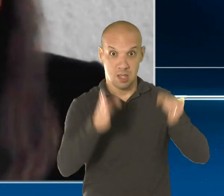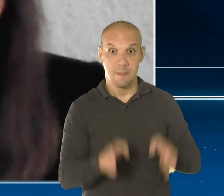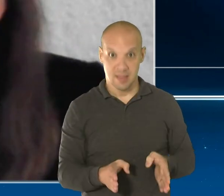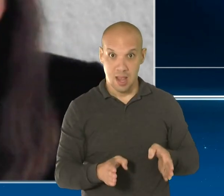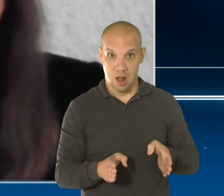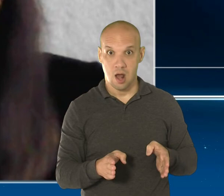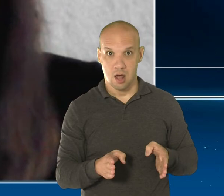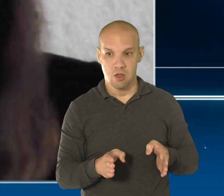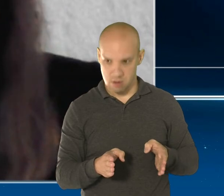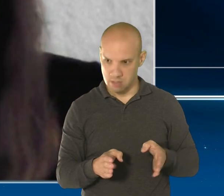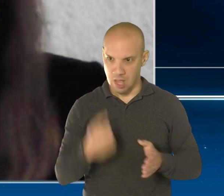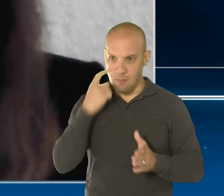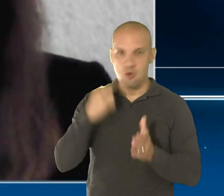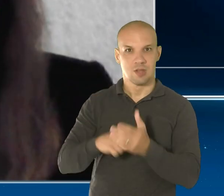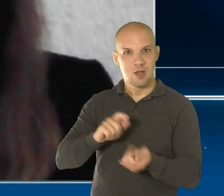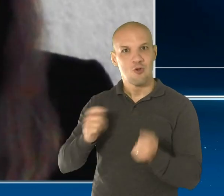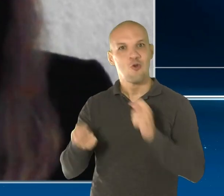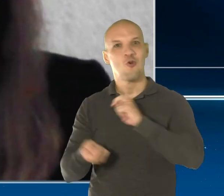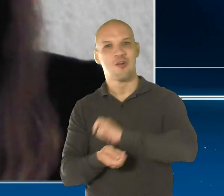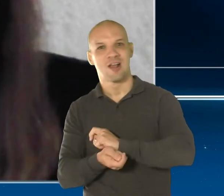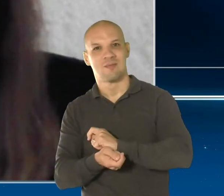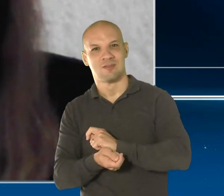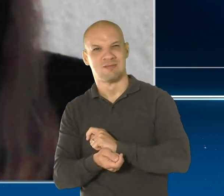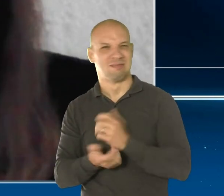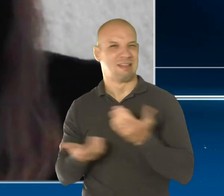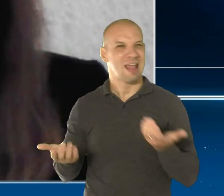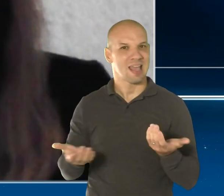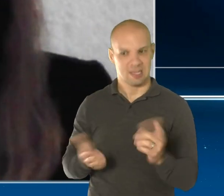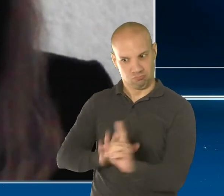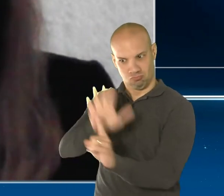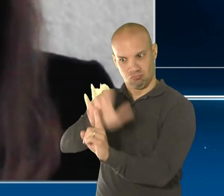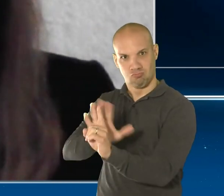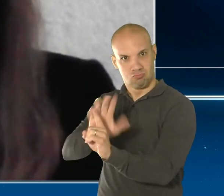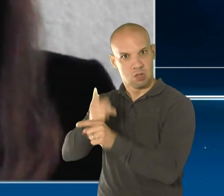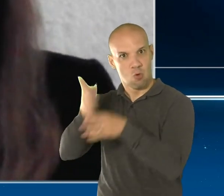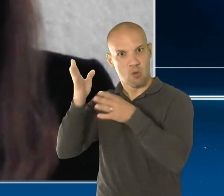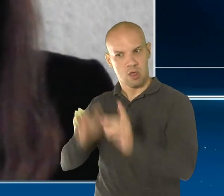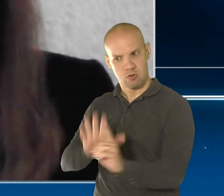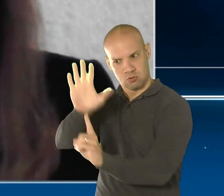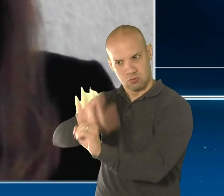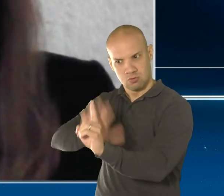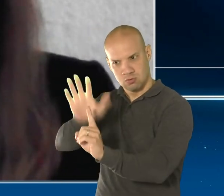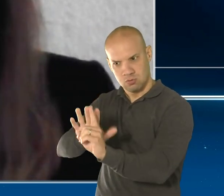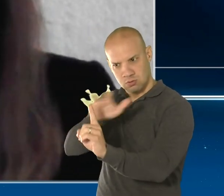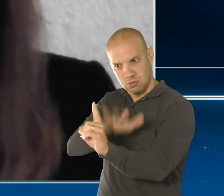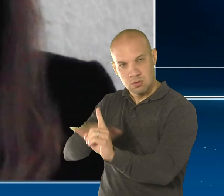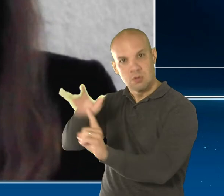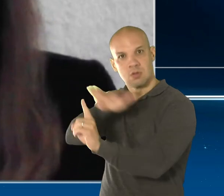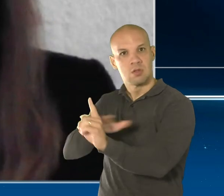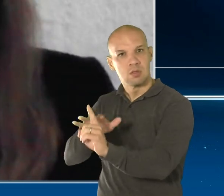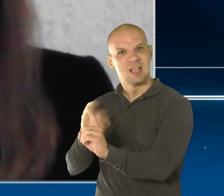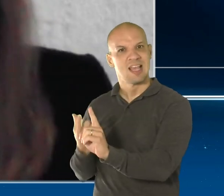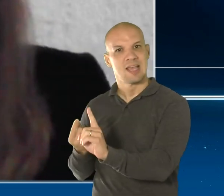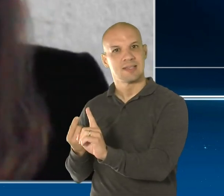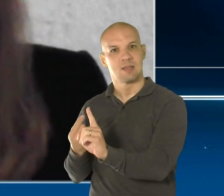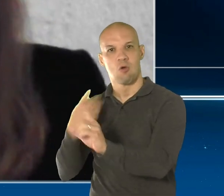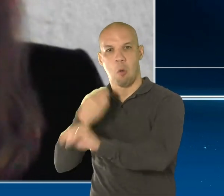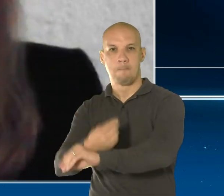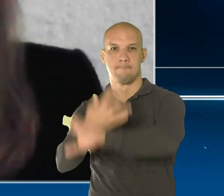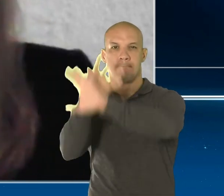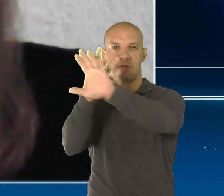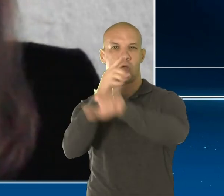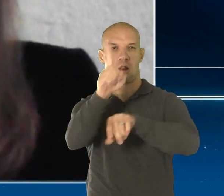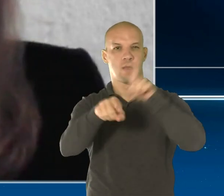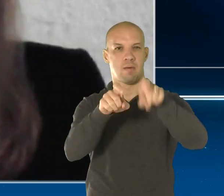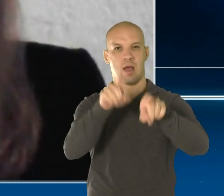parte de realizar el perfil del cuidador en los 3 países, lo hicimos de manera virtual. También